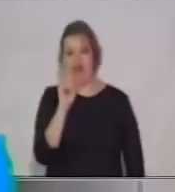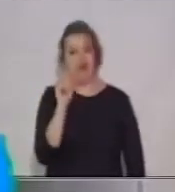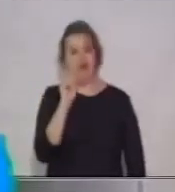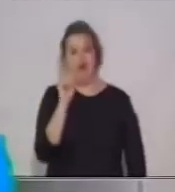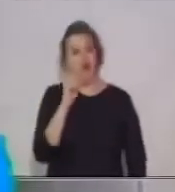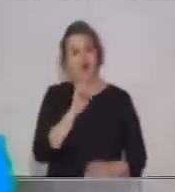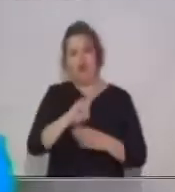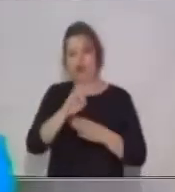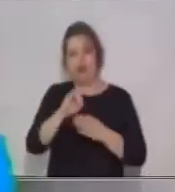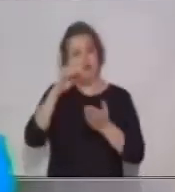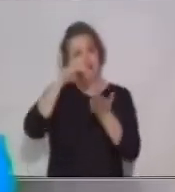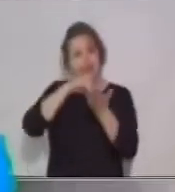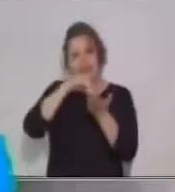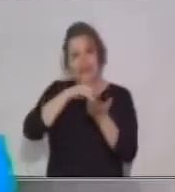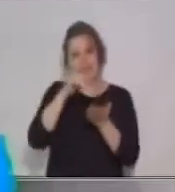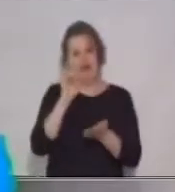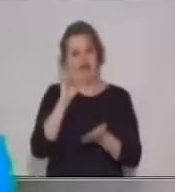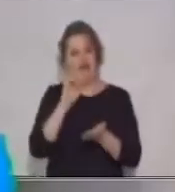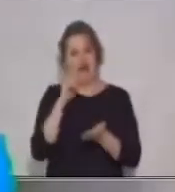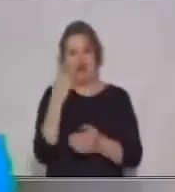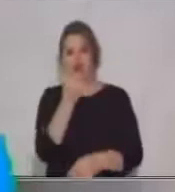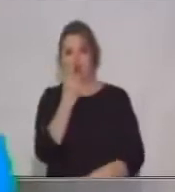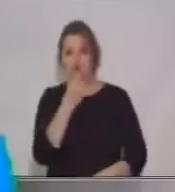centro, solamente vamos a utilizar